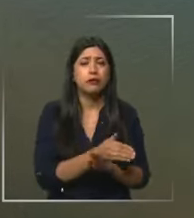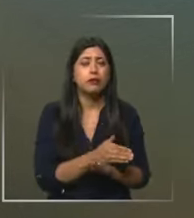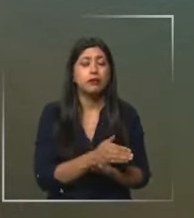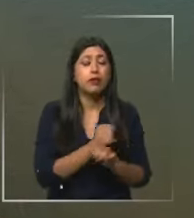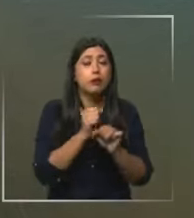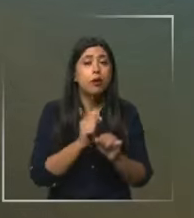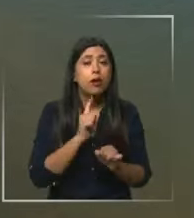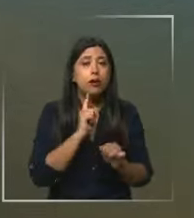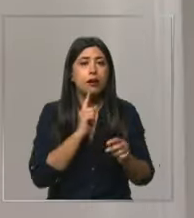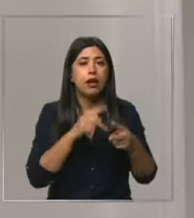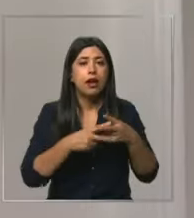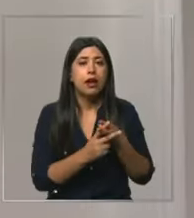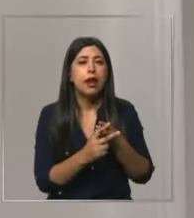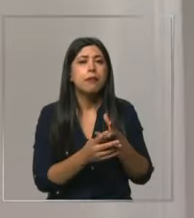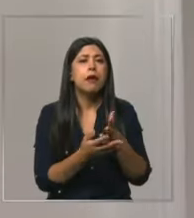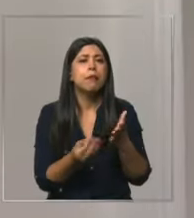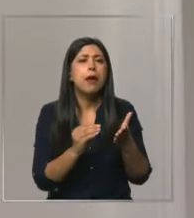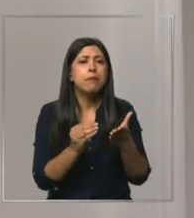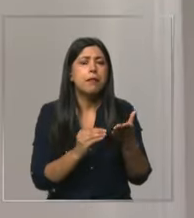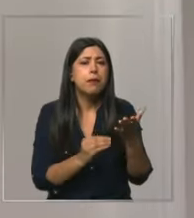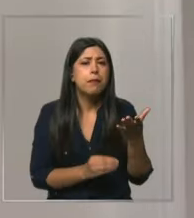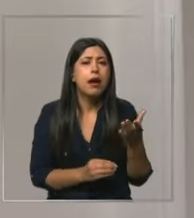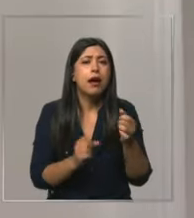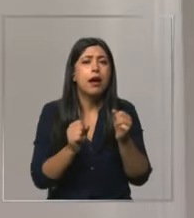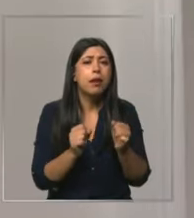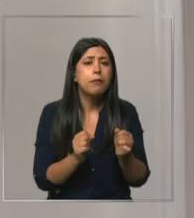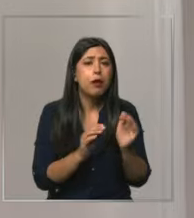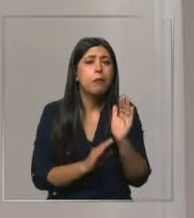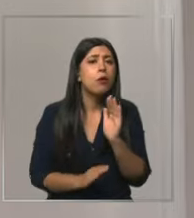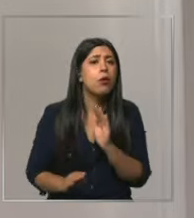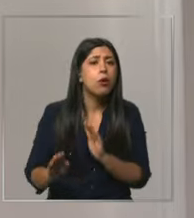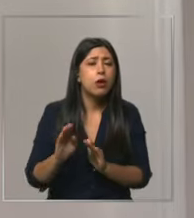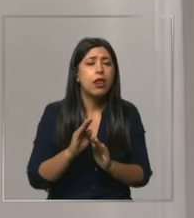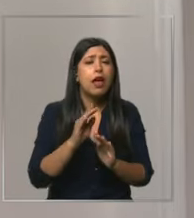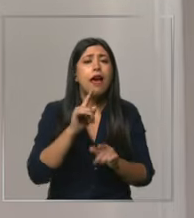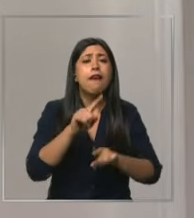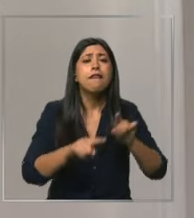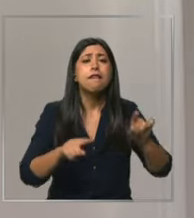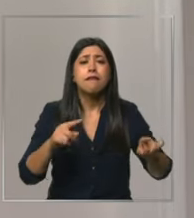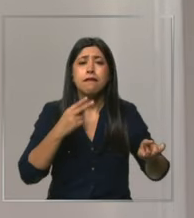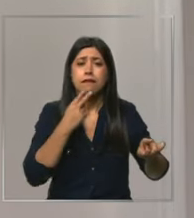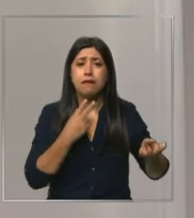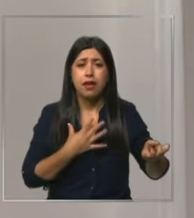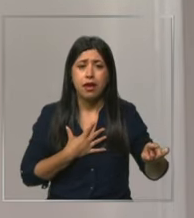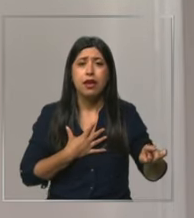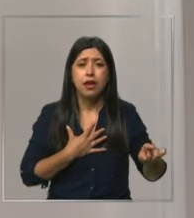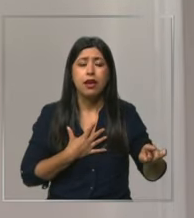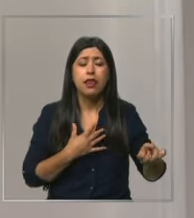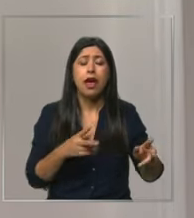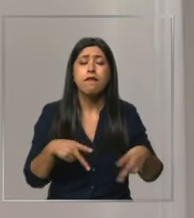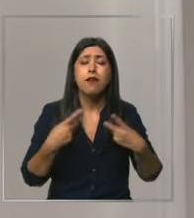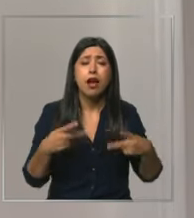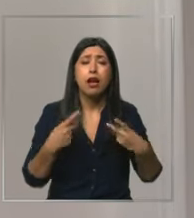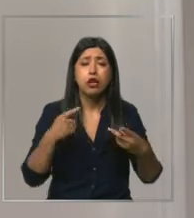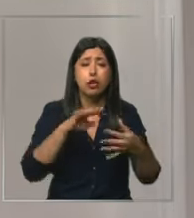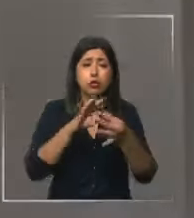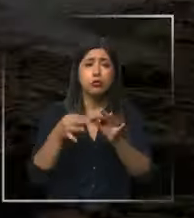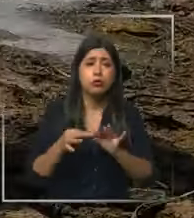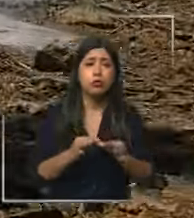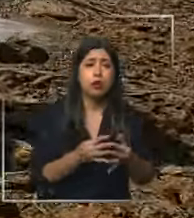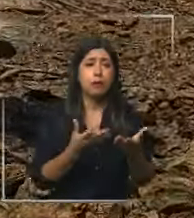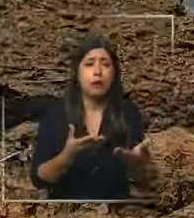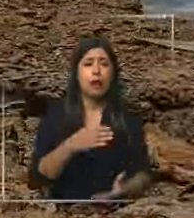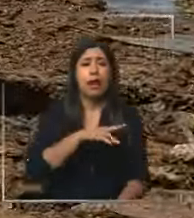con más herramientas que nos permitan proteger toda la biodiversidad que existe en este ecosistema tan valioso para la región